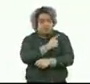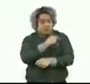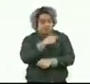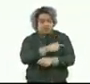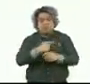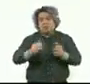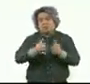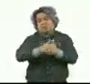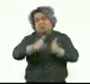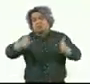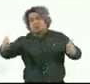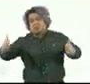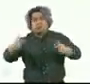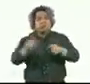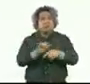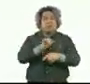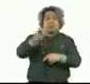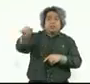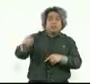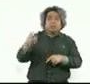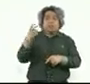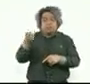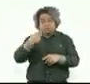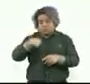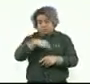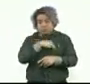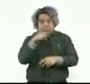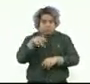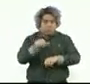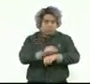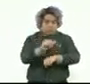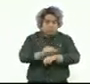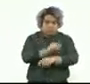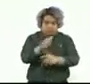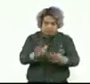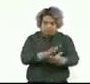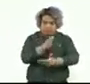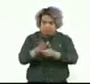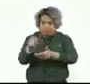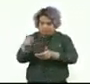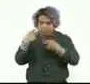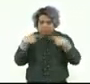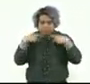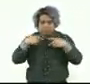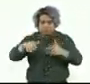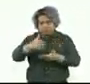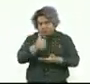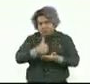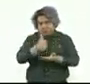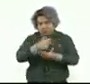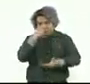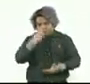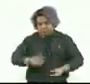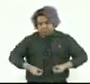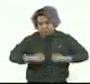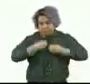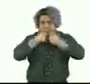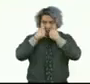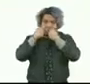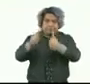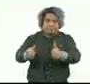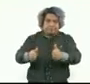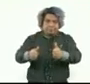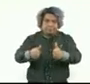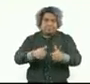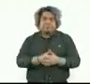poder dar la mejor atención que se merecen los habitantes de la Ciudad de México. Entonces, las características